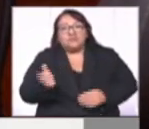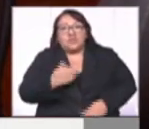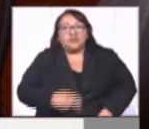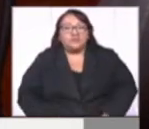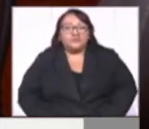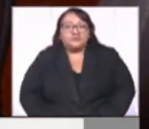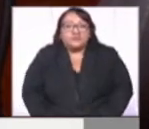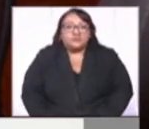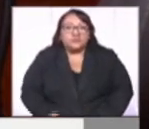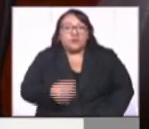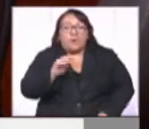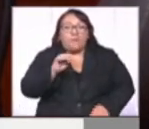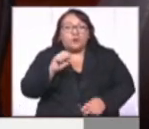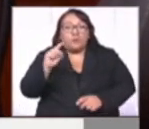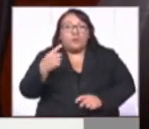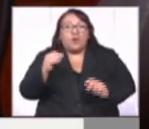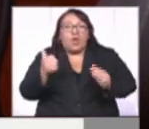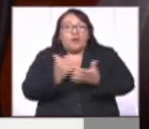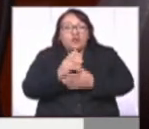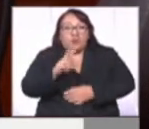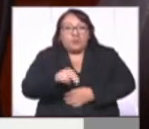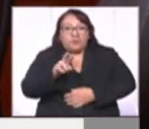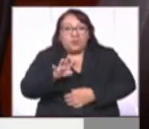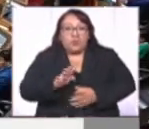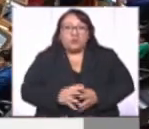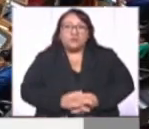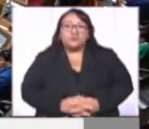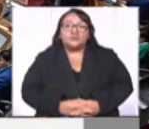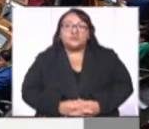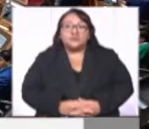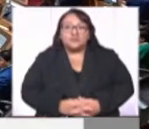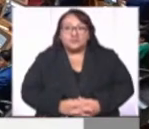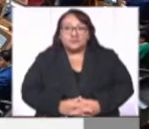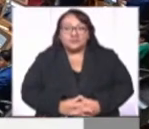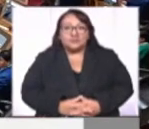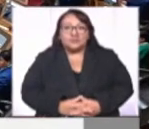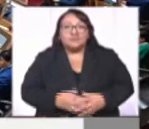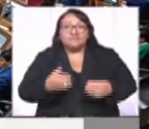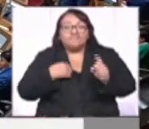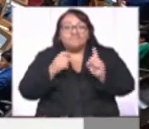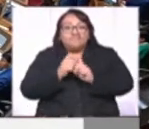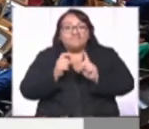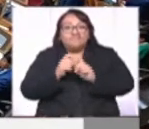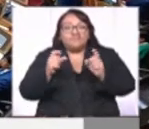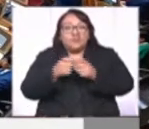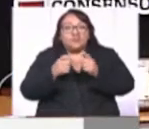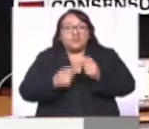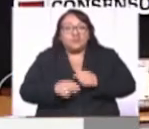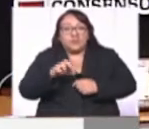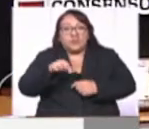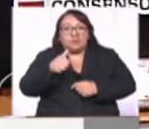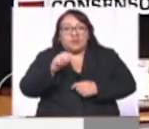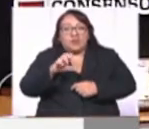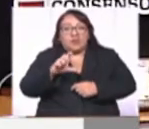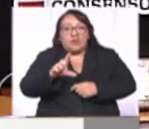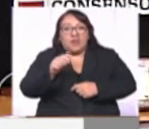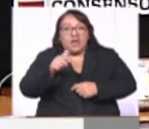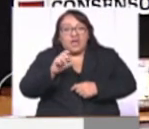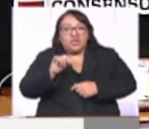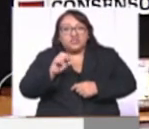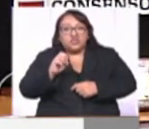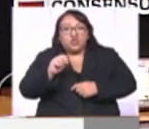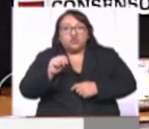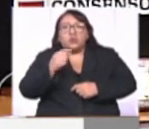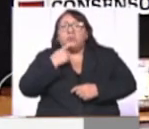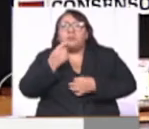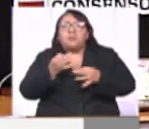presentada el 1 de abril de 2024. Tiene la palabra la congresista Palacios Guamán para que